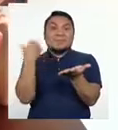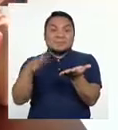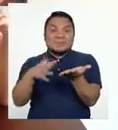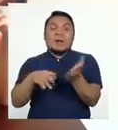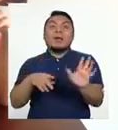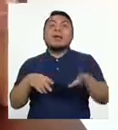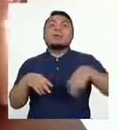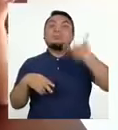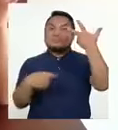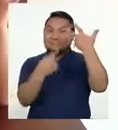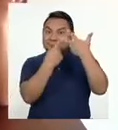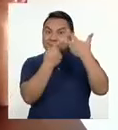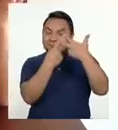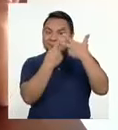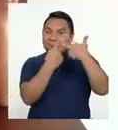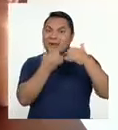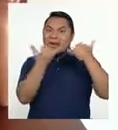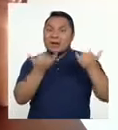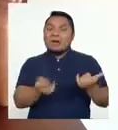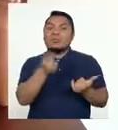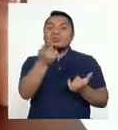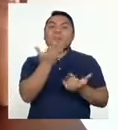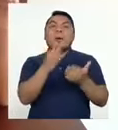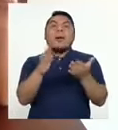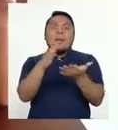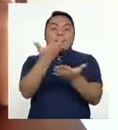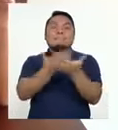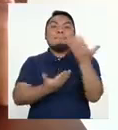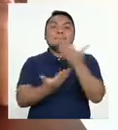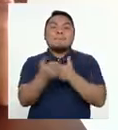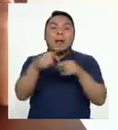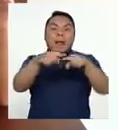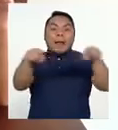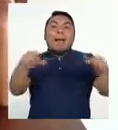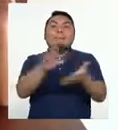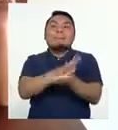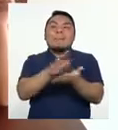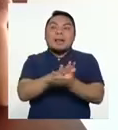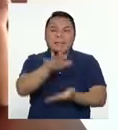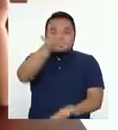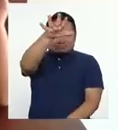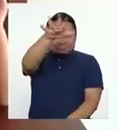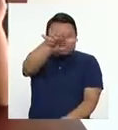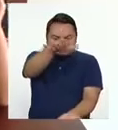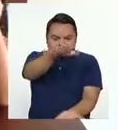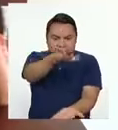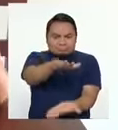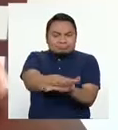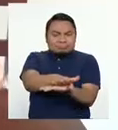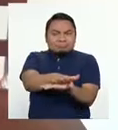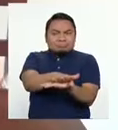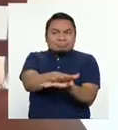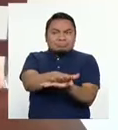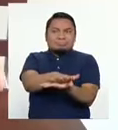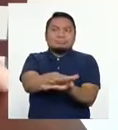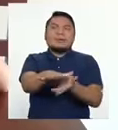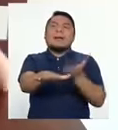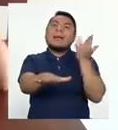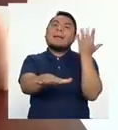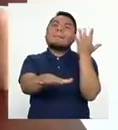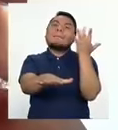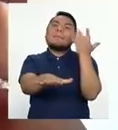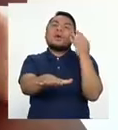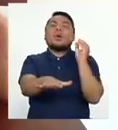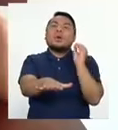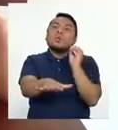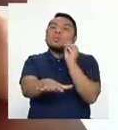Paso 3. Colocamos nuestra mano en el papel y presionamos muy bien. Ah, y mientras esperamos, le podemos ir